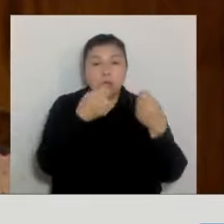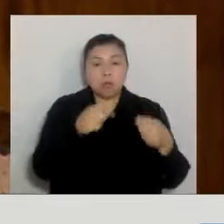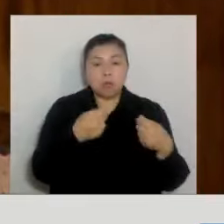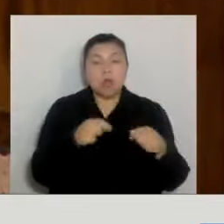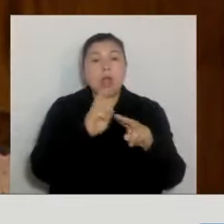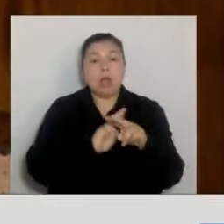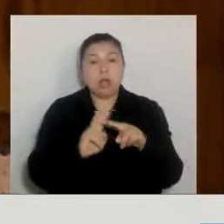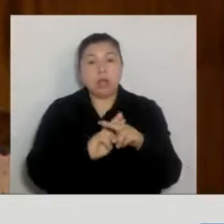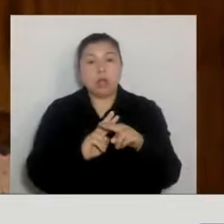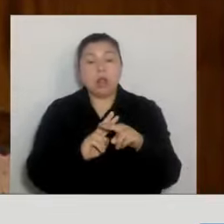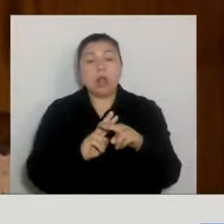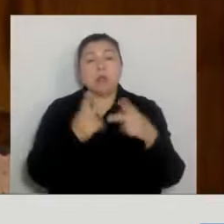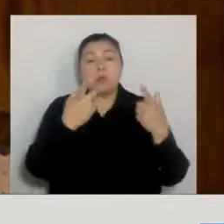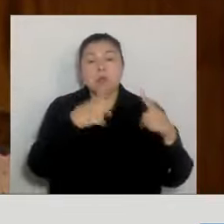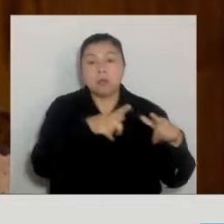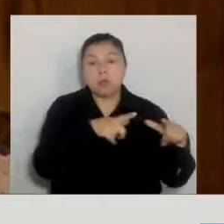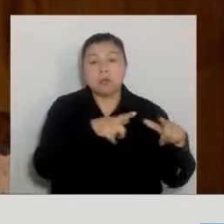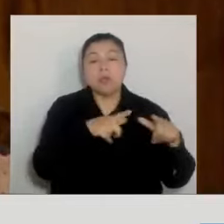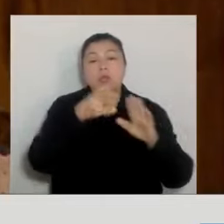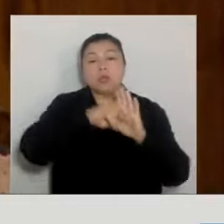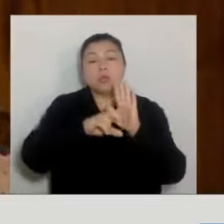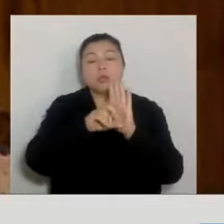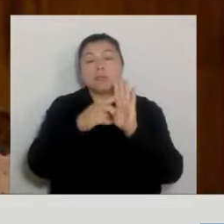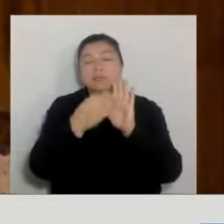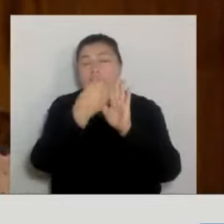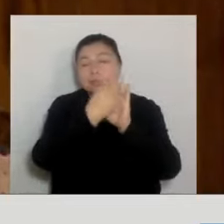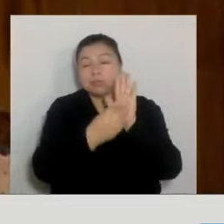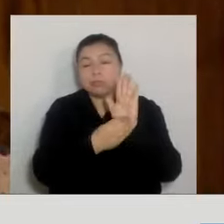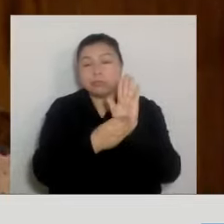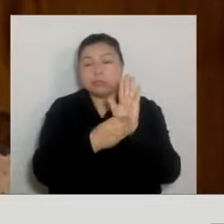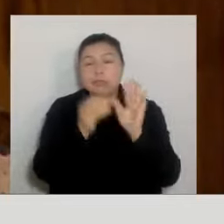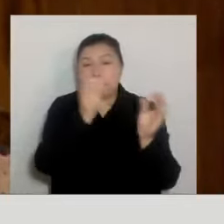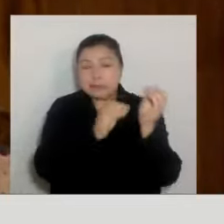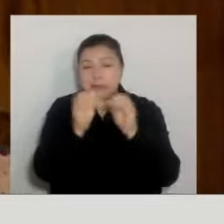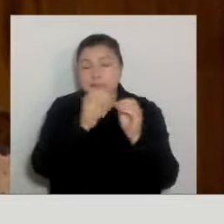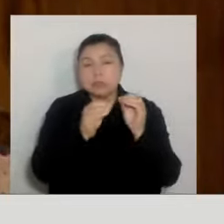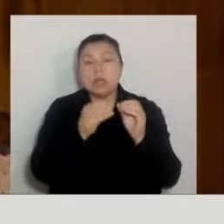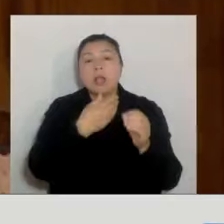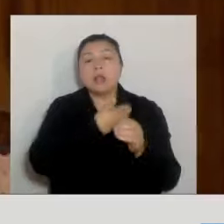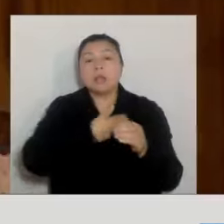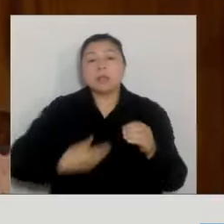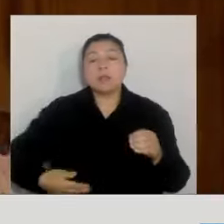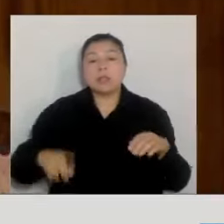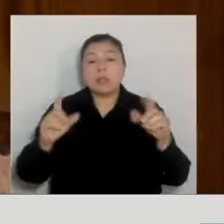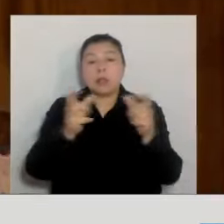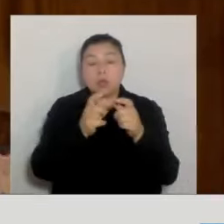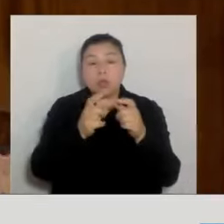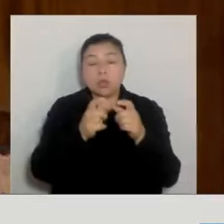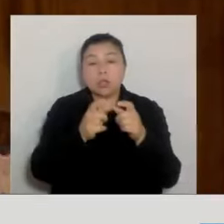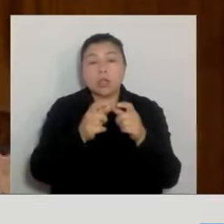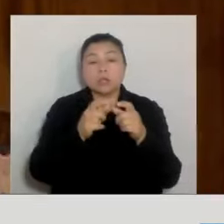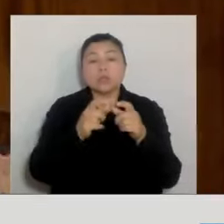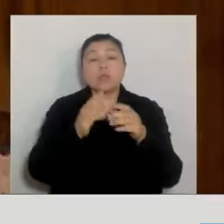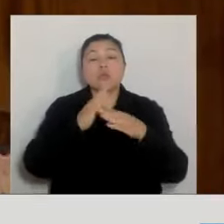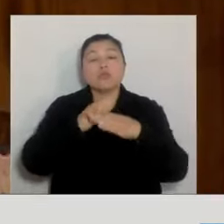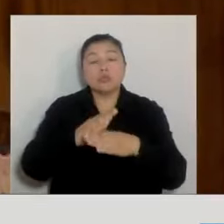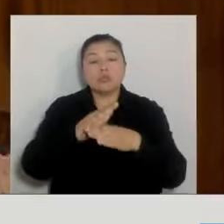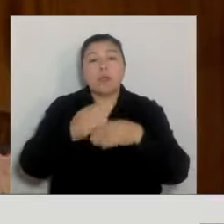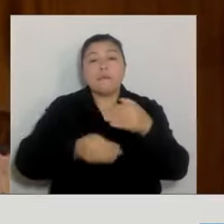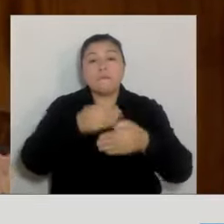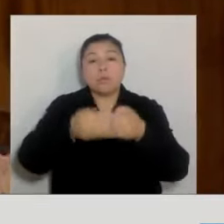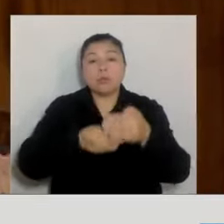por la agencia el proyecto detalla luego las funciones del presidente del Consejo sus inhabilidades y su funcionamiento